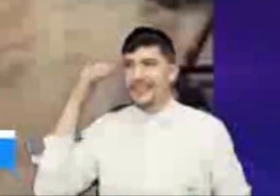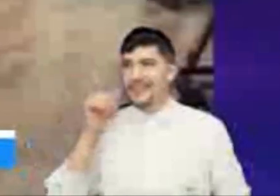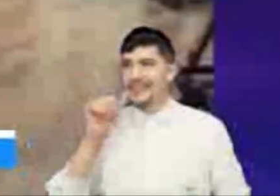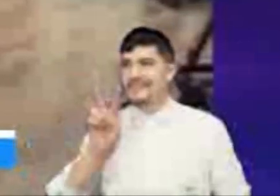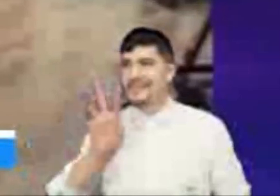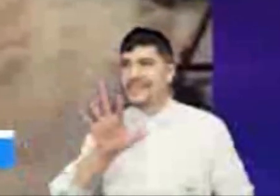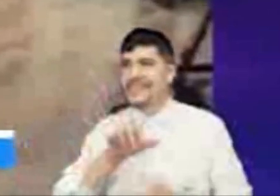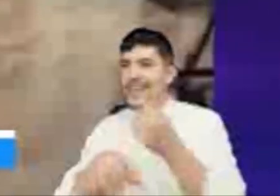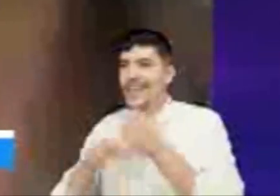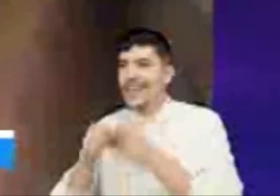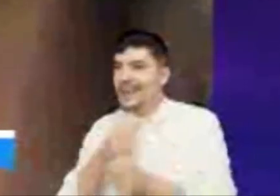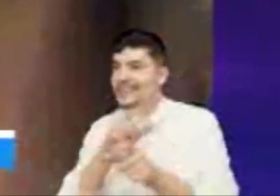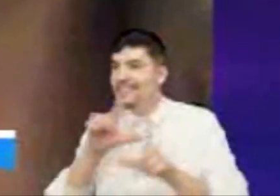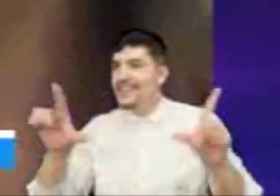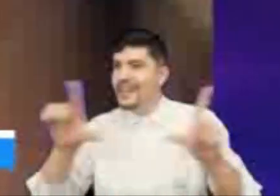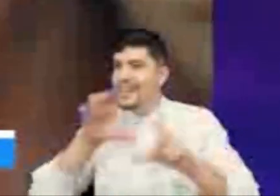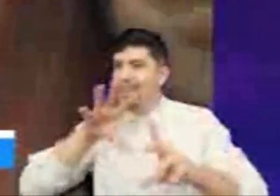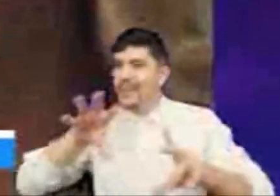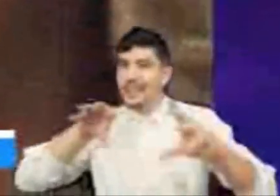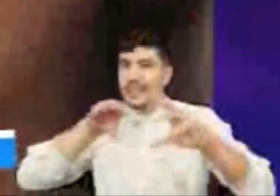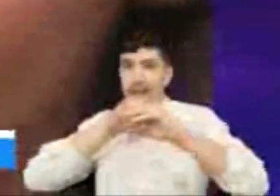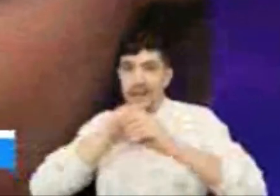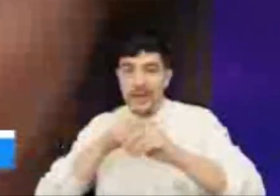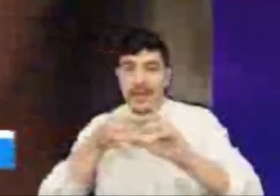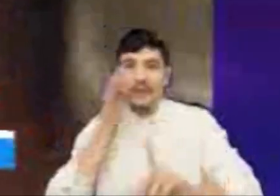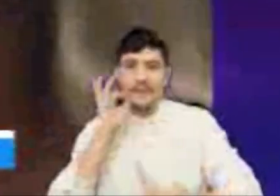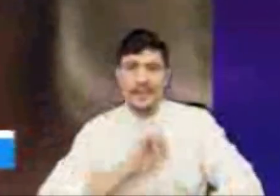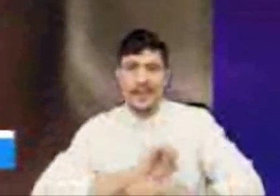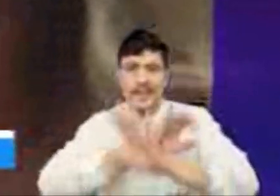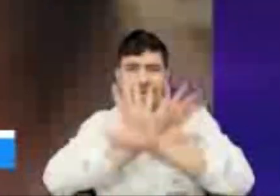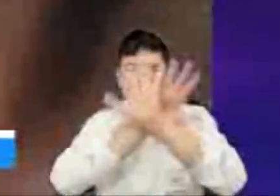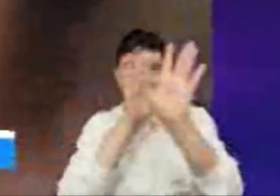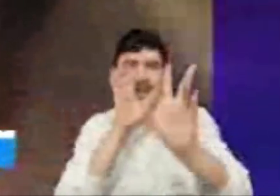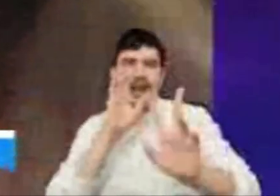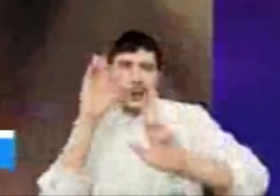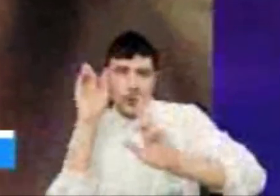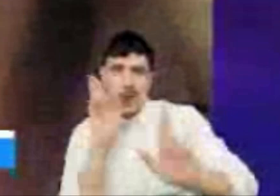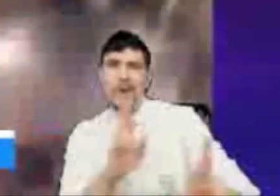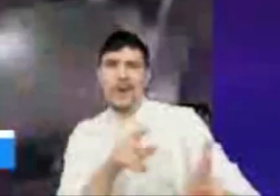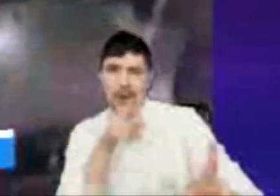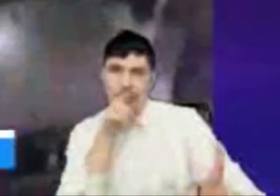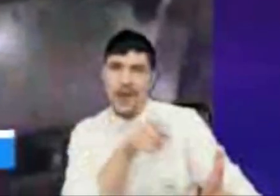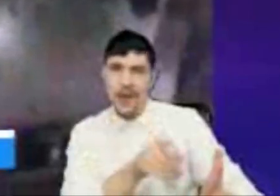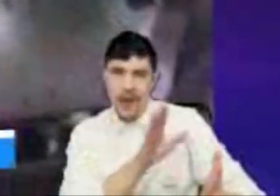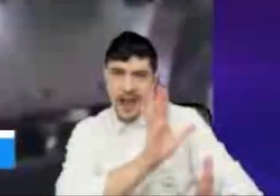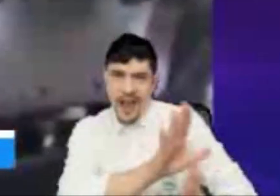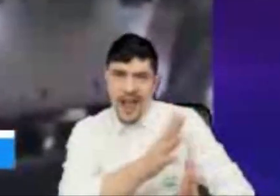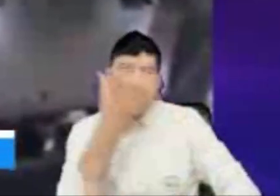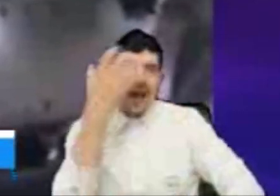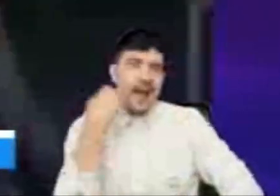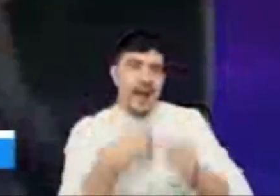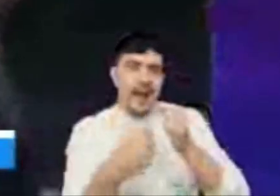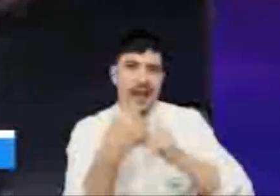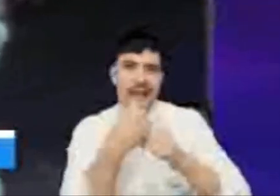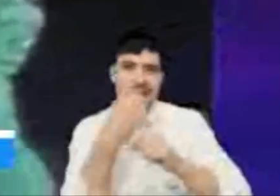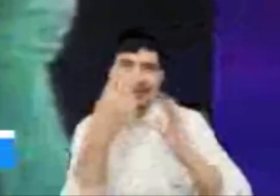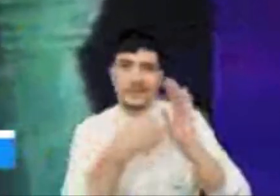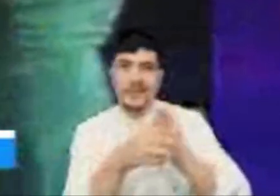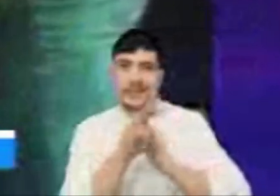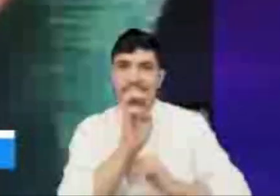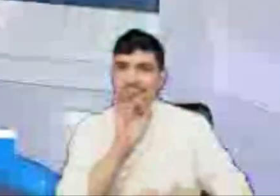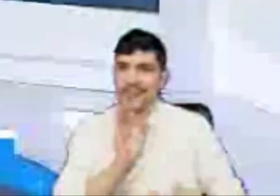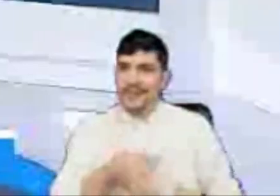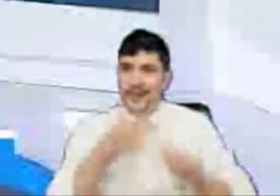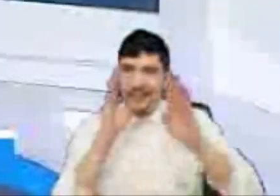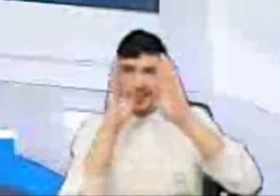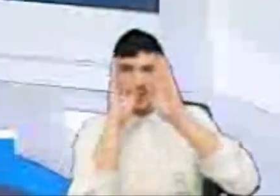Mañana, sin duda alguna, es un referente para todas las personas que en esa generación, pues estamos siempre pendientes de lo que pasa en Norte de